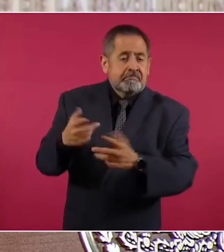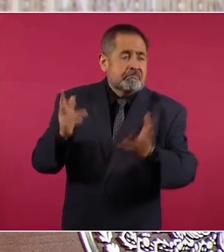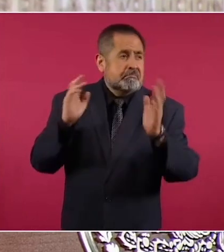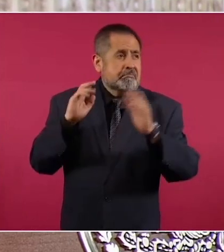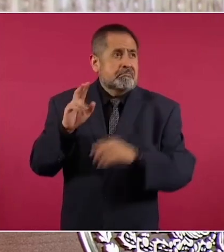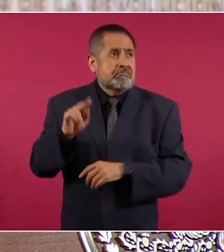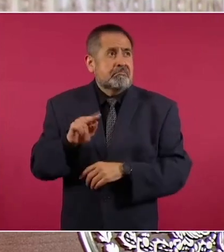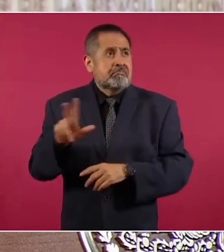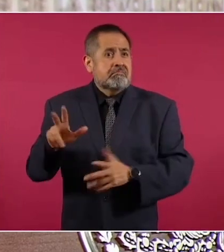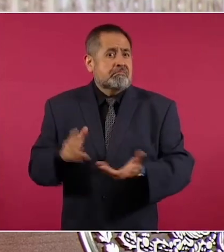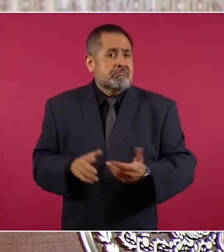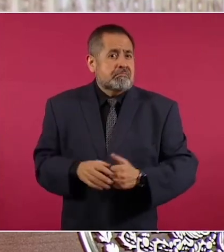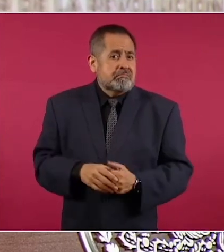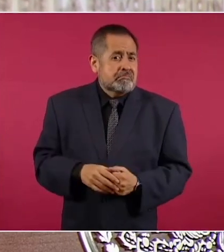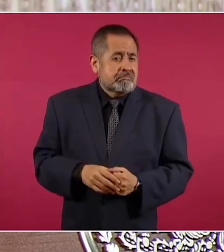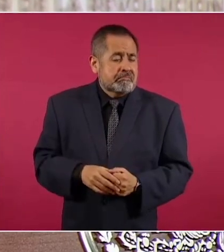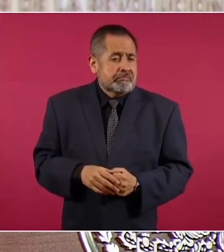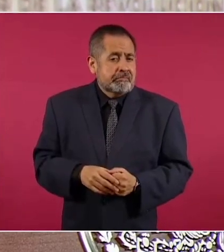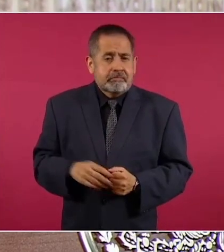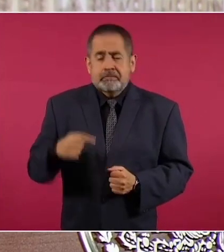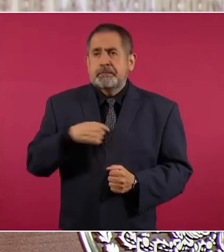Tengo